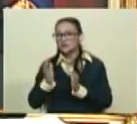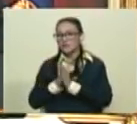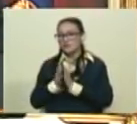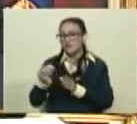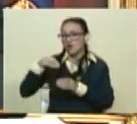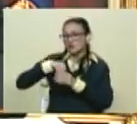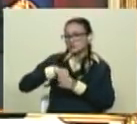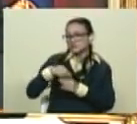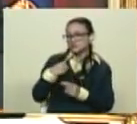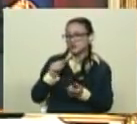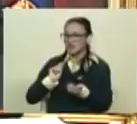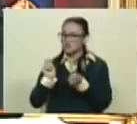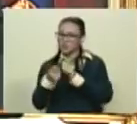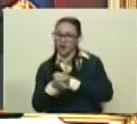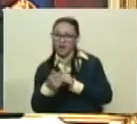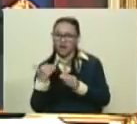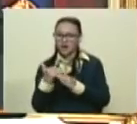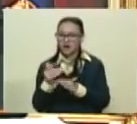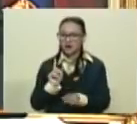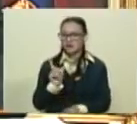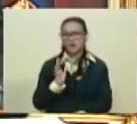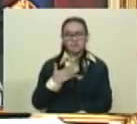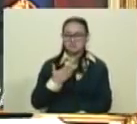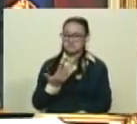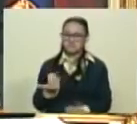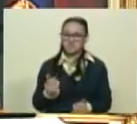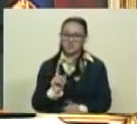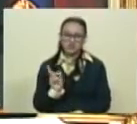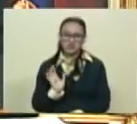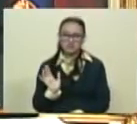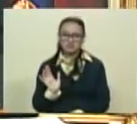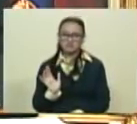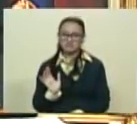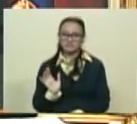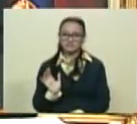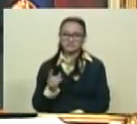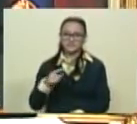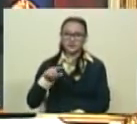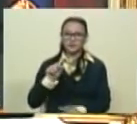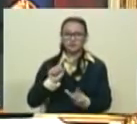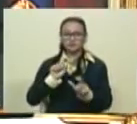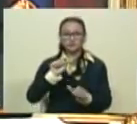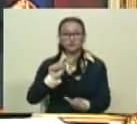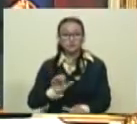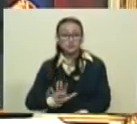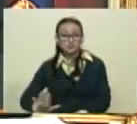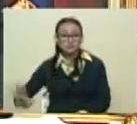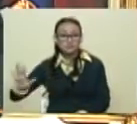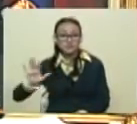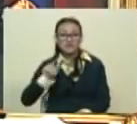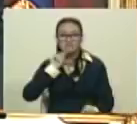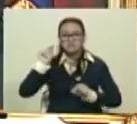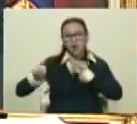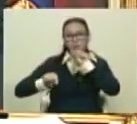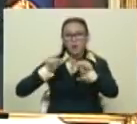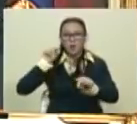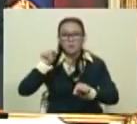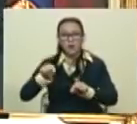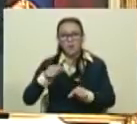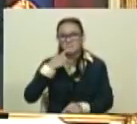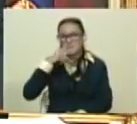No les pido a los compañeros y compañeras que en algunos países, sobre todo en Sudamérica, lanzan críticas, que